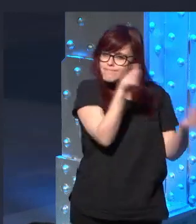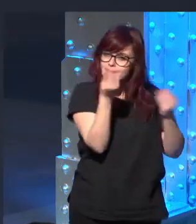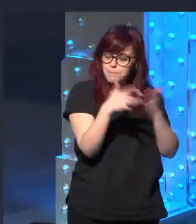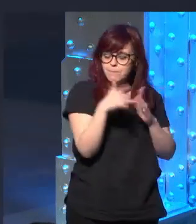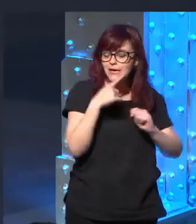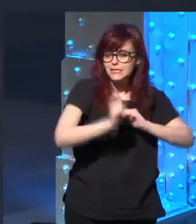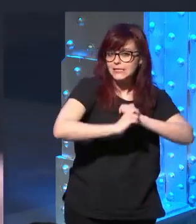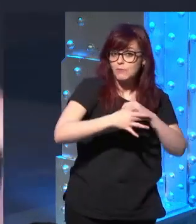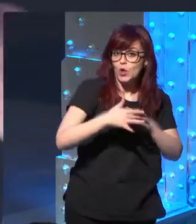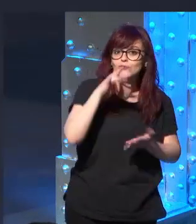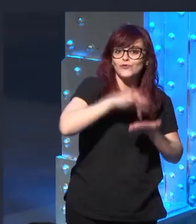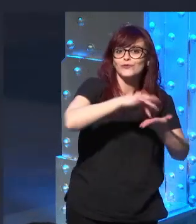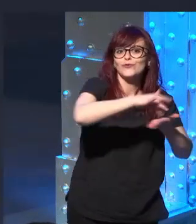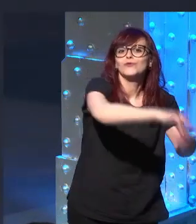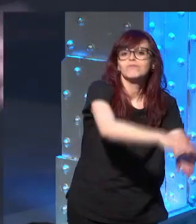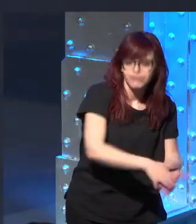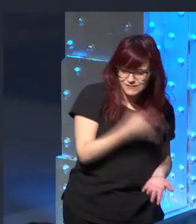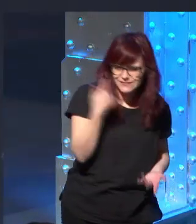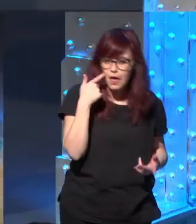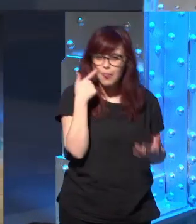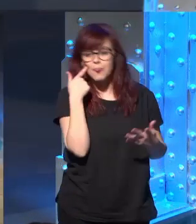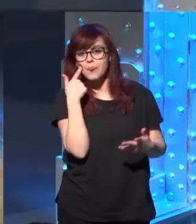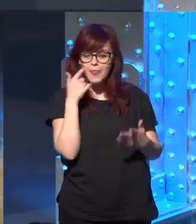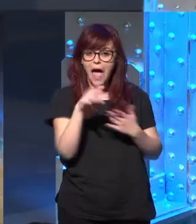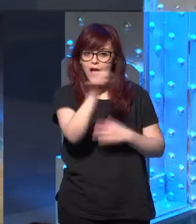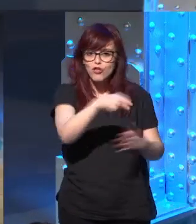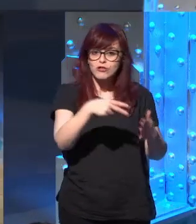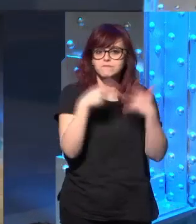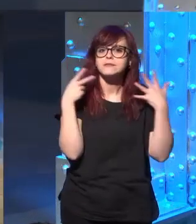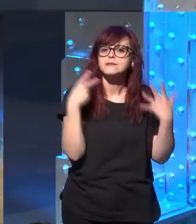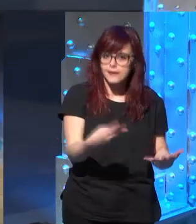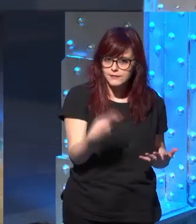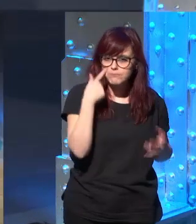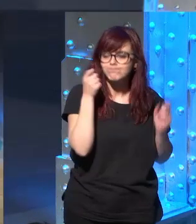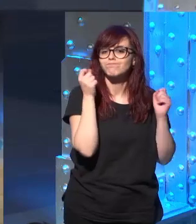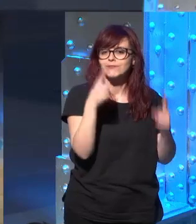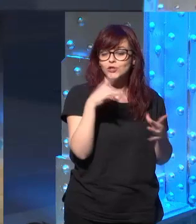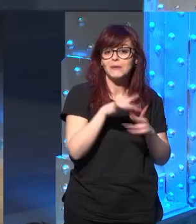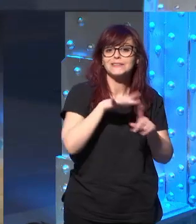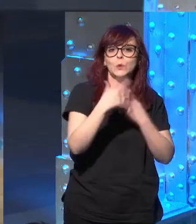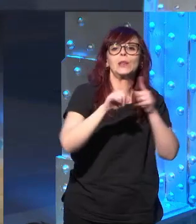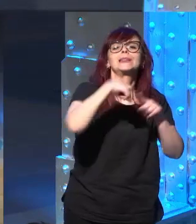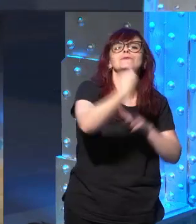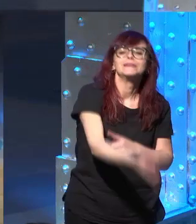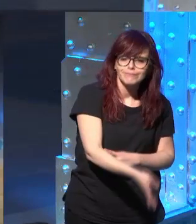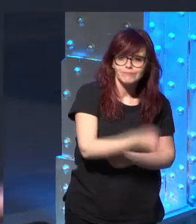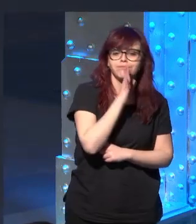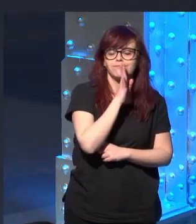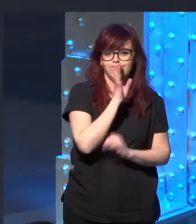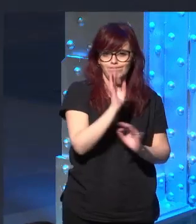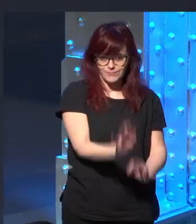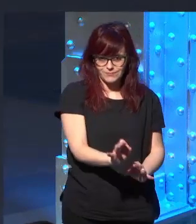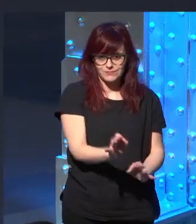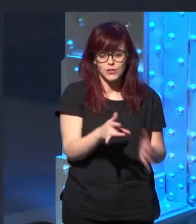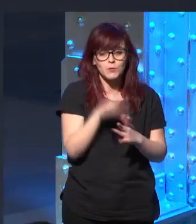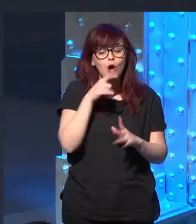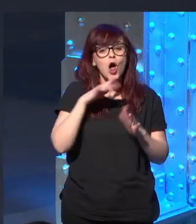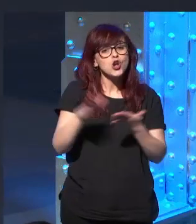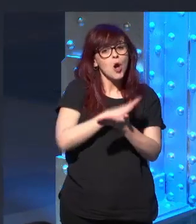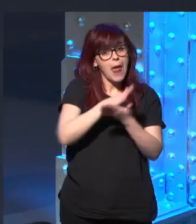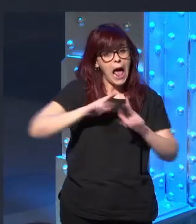lo que iba a pasar. Entonces, si hablas, si te fijas en ese año, entiendes muy bien lo que ocurriría después. En estas dos primeras